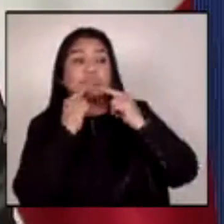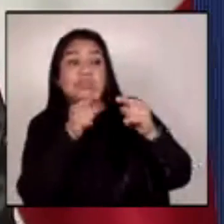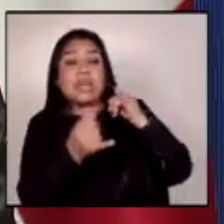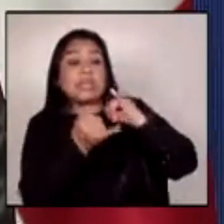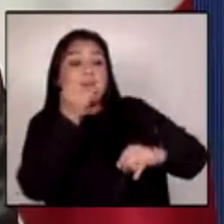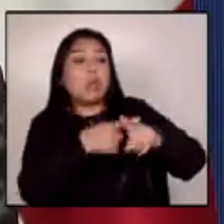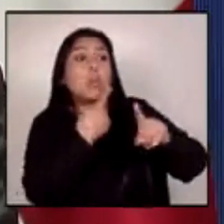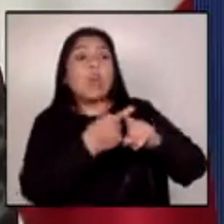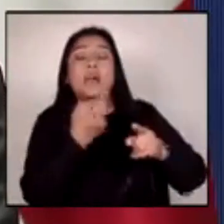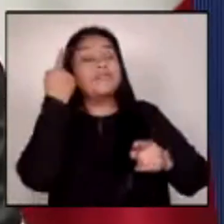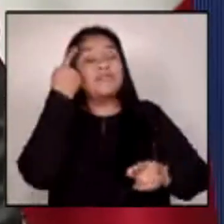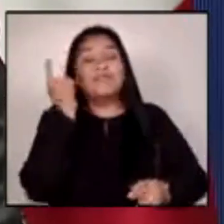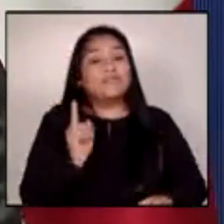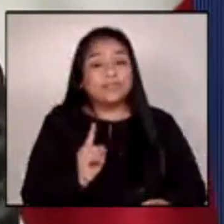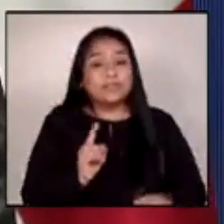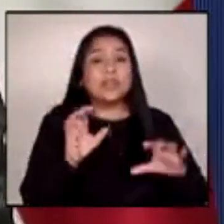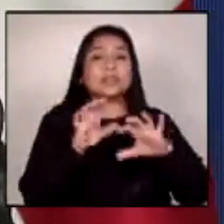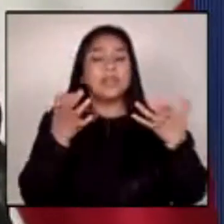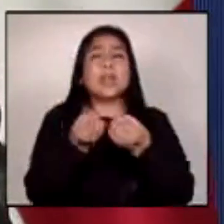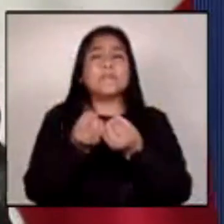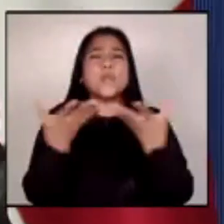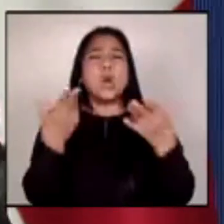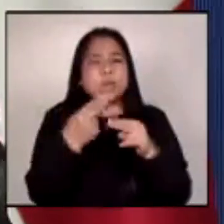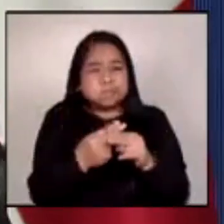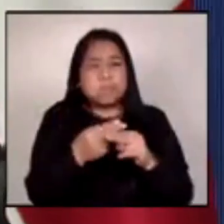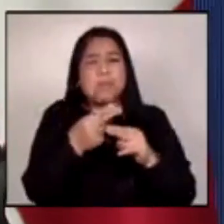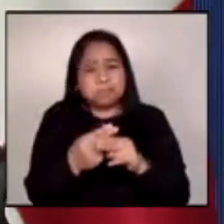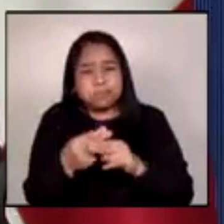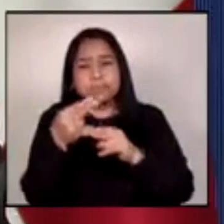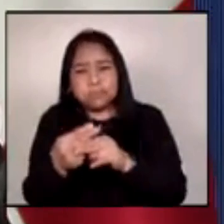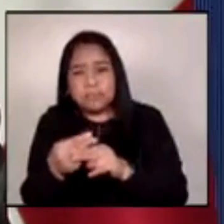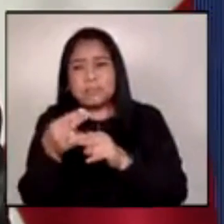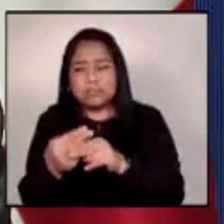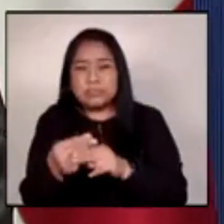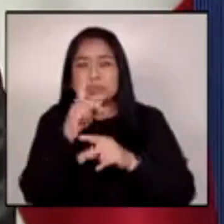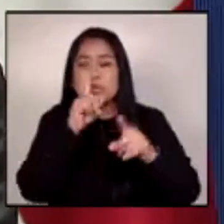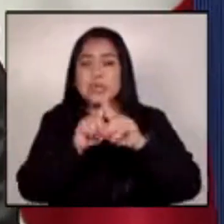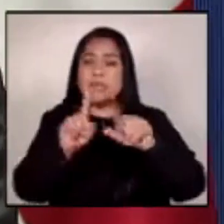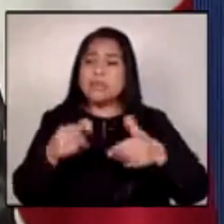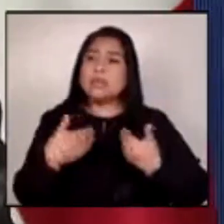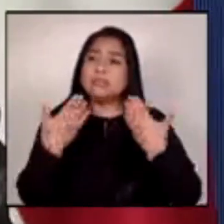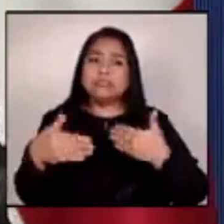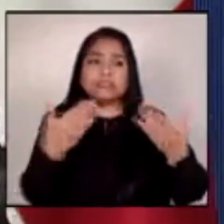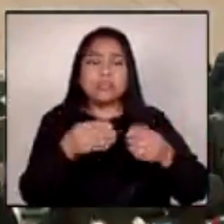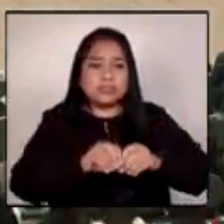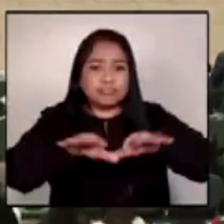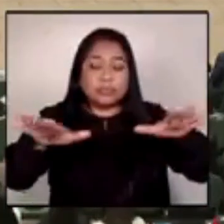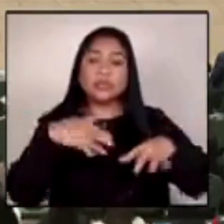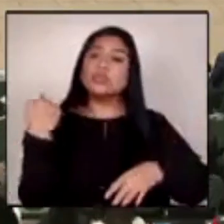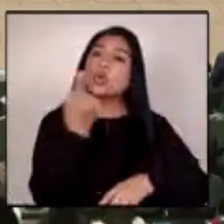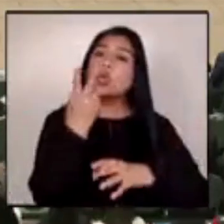terminarán. Hemos visto muchas interrupciones en las cadenas de suministro a nivel global.